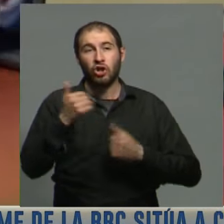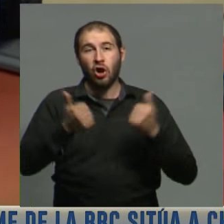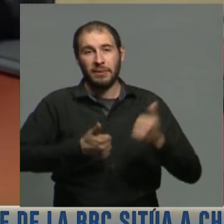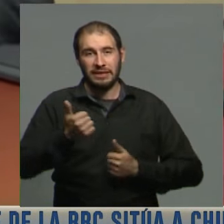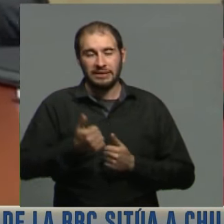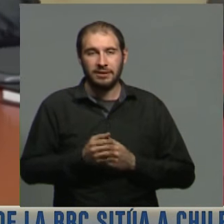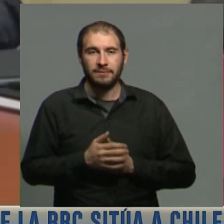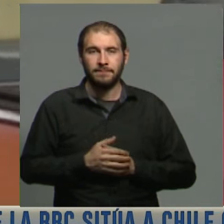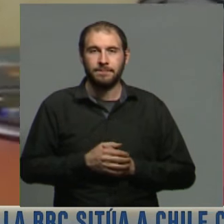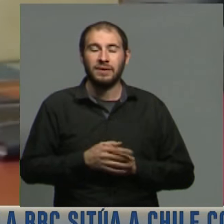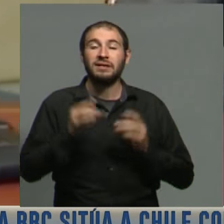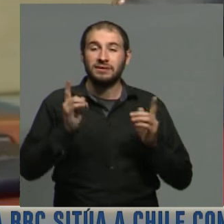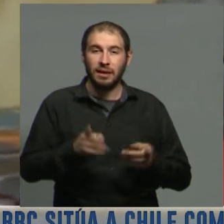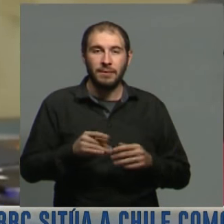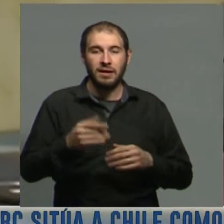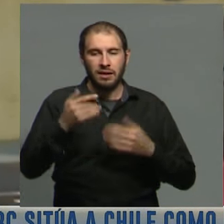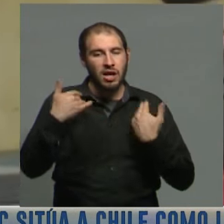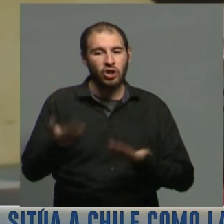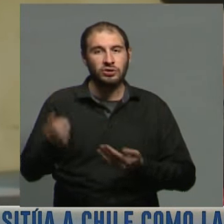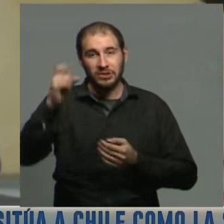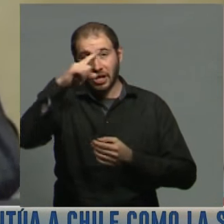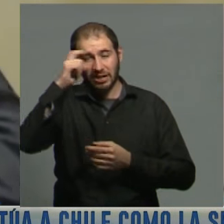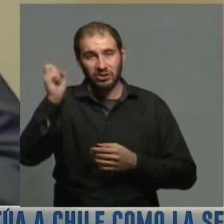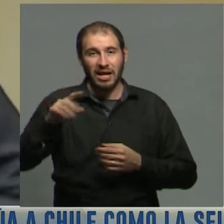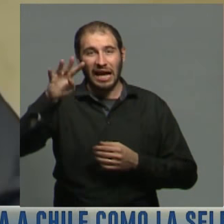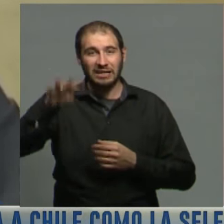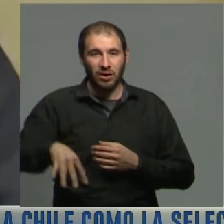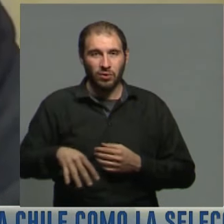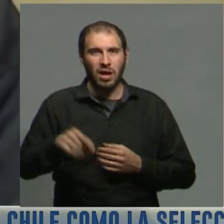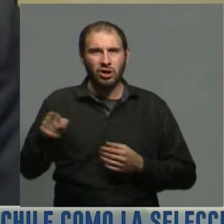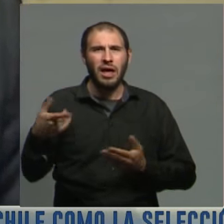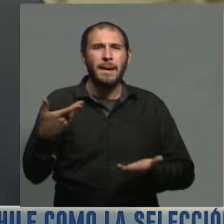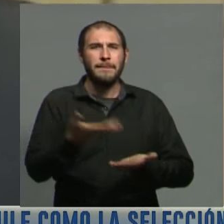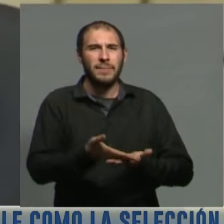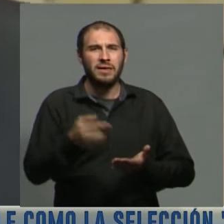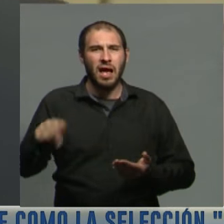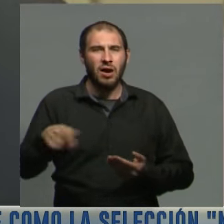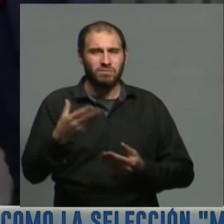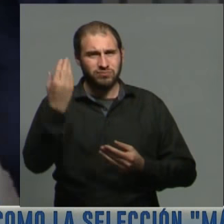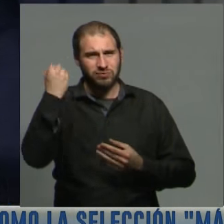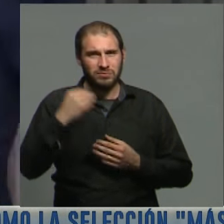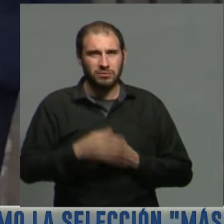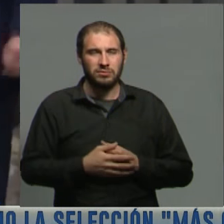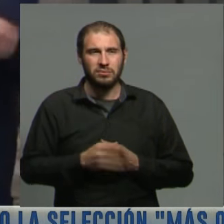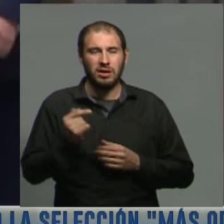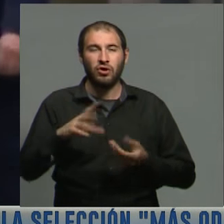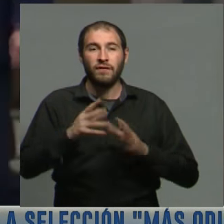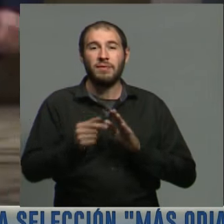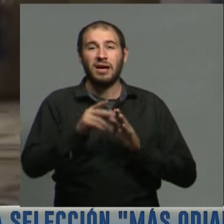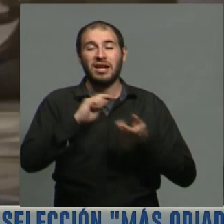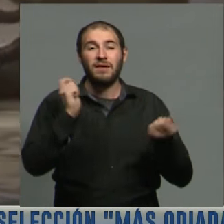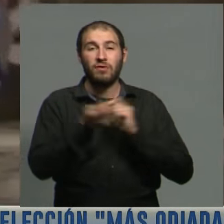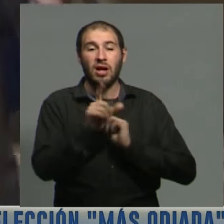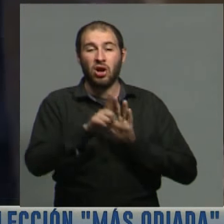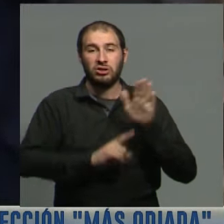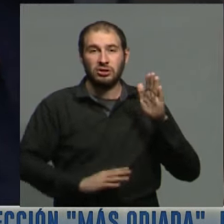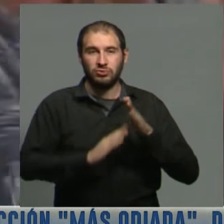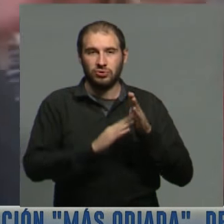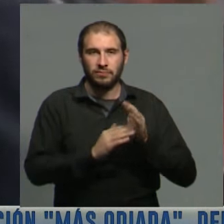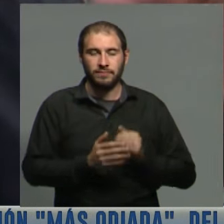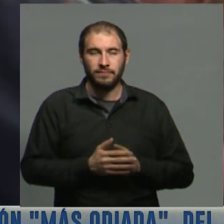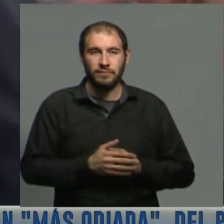competencias, incluso para dar un reconocimiento nacional a Cataluña, que es algo que se está pidiendo actualmente mucho. Y esto se hace a través de la reforma de la Constitución.